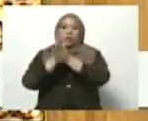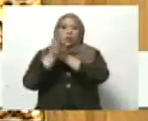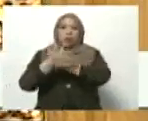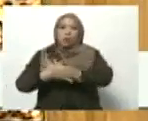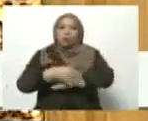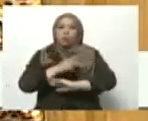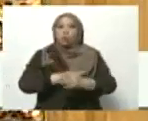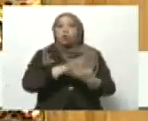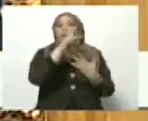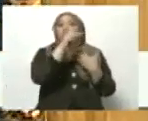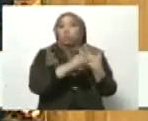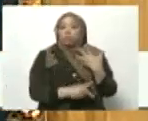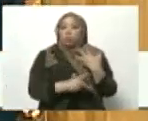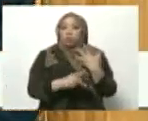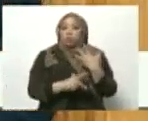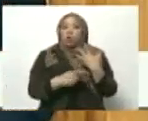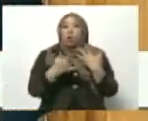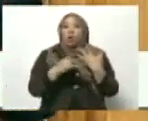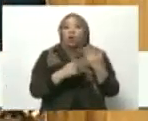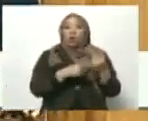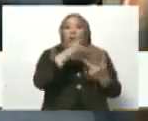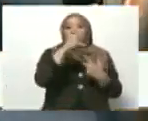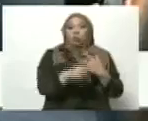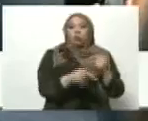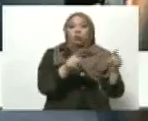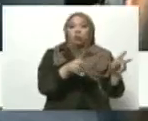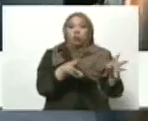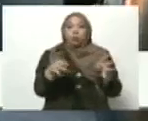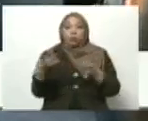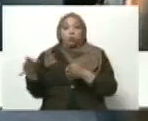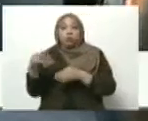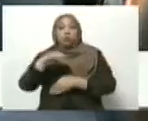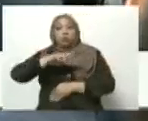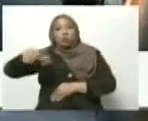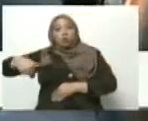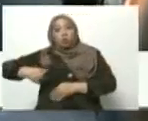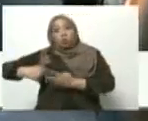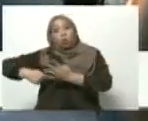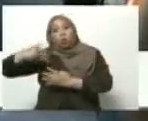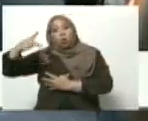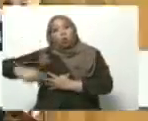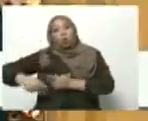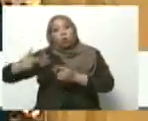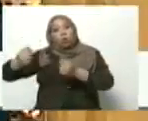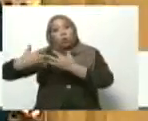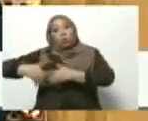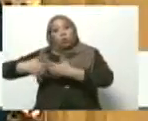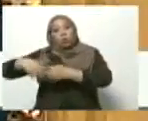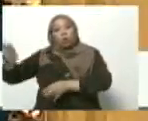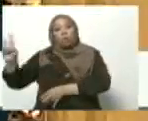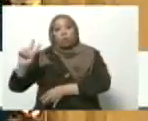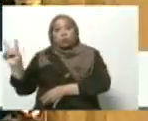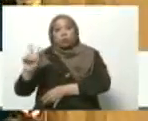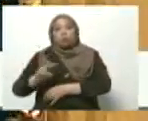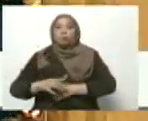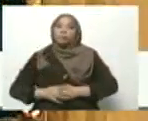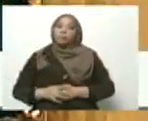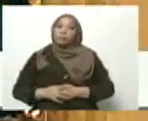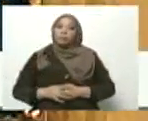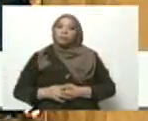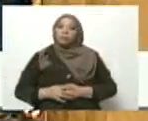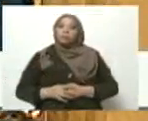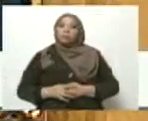planificó un programa económico de expansión de los programas de las compañías norteamericanas en Venezuela. Y